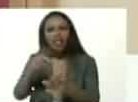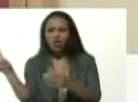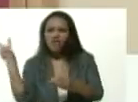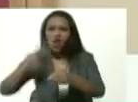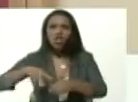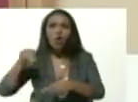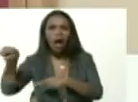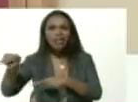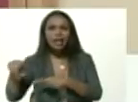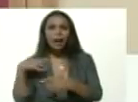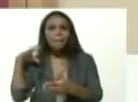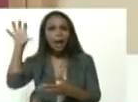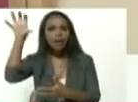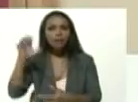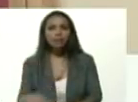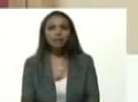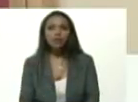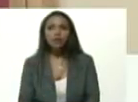país.